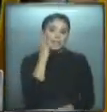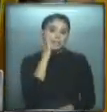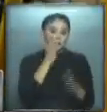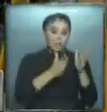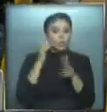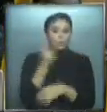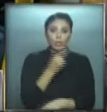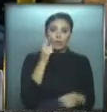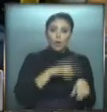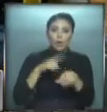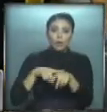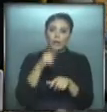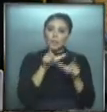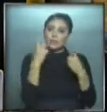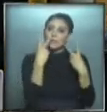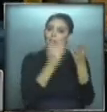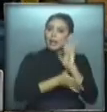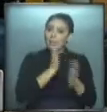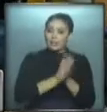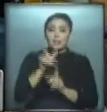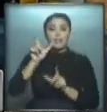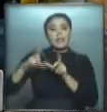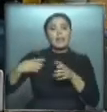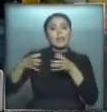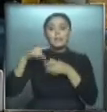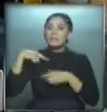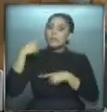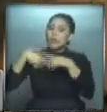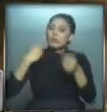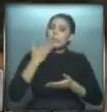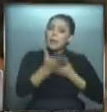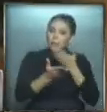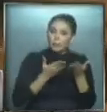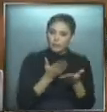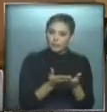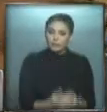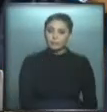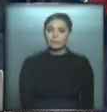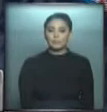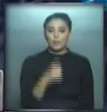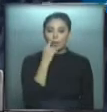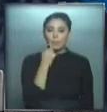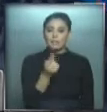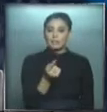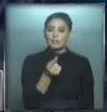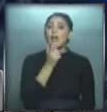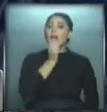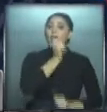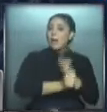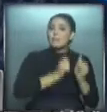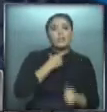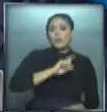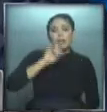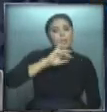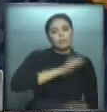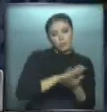Los delegados aseguran que continuarán con sus reclamos. No hay predisposición de la empresa de parte de resolver los problemas,